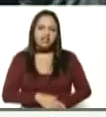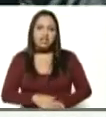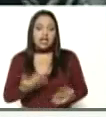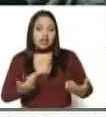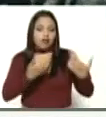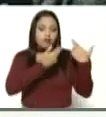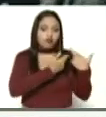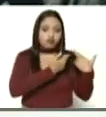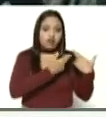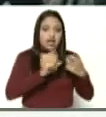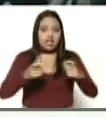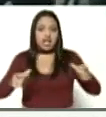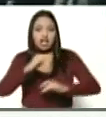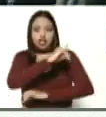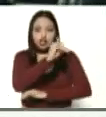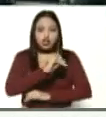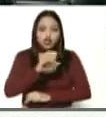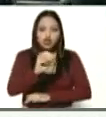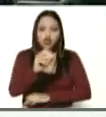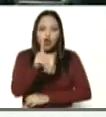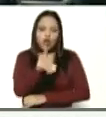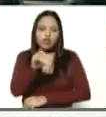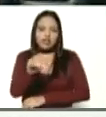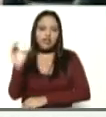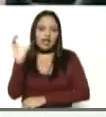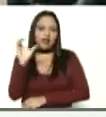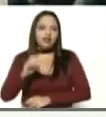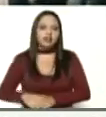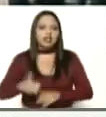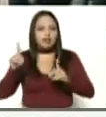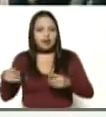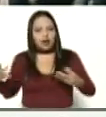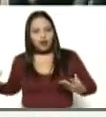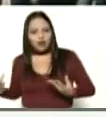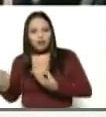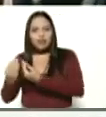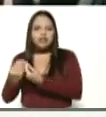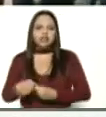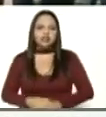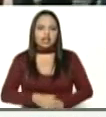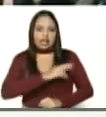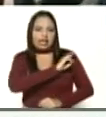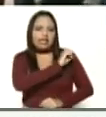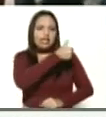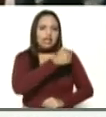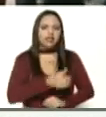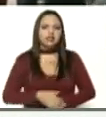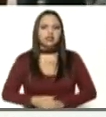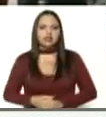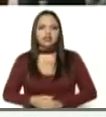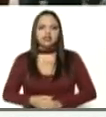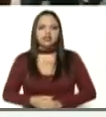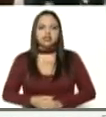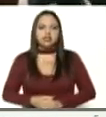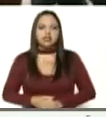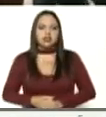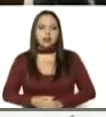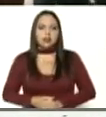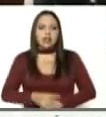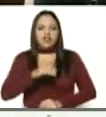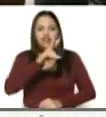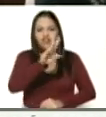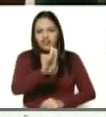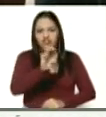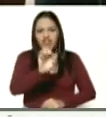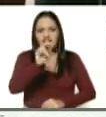general de la SODI Caracas. También le acompañan el general Benavides Torres, miembro del bloque